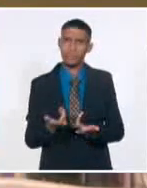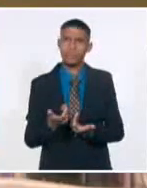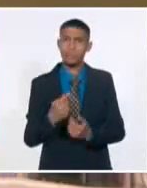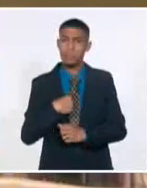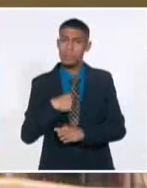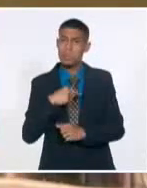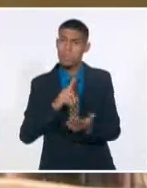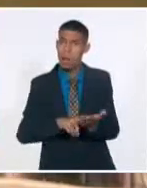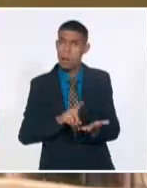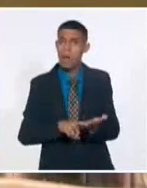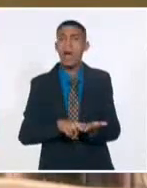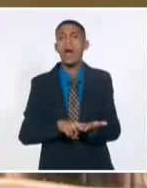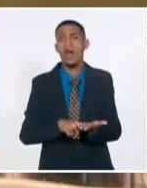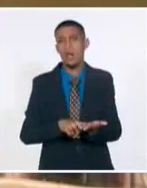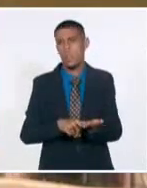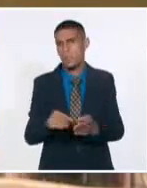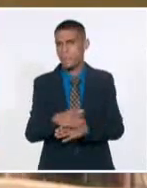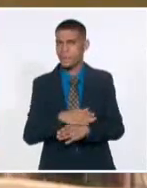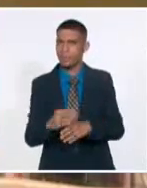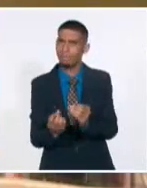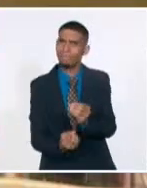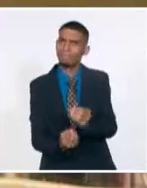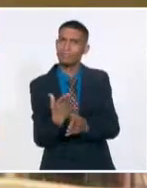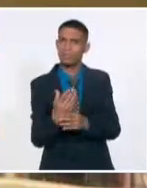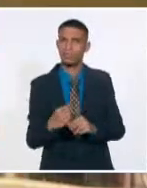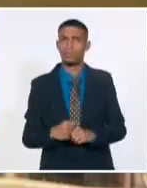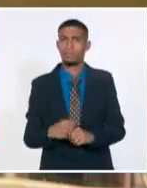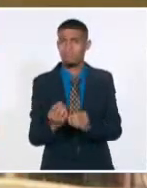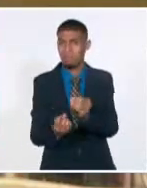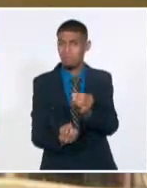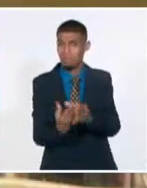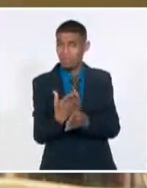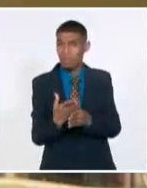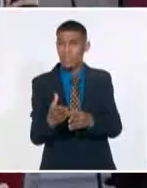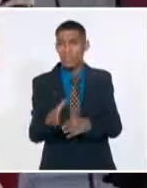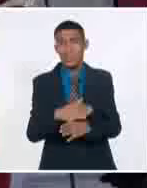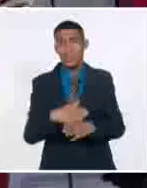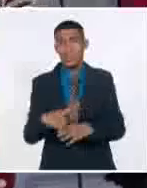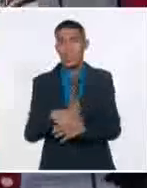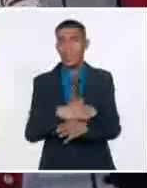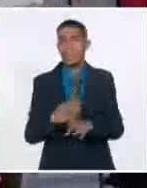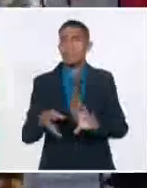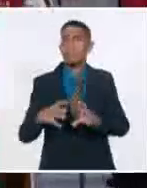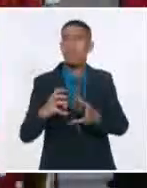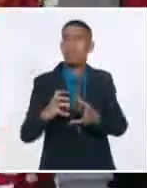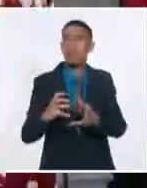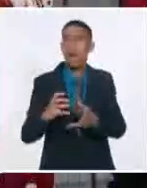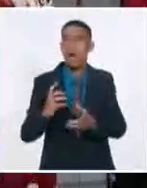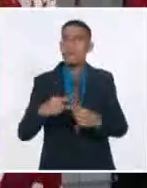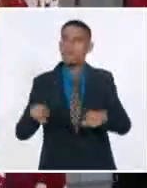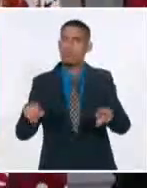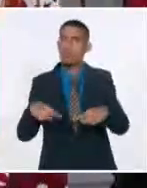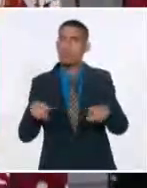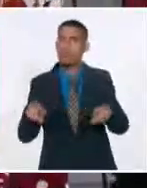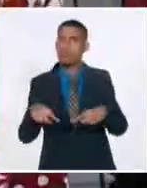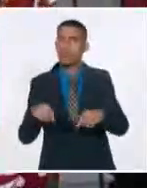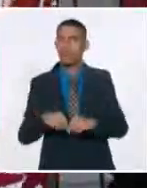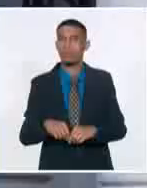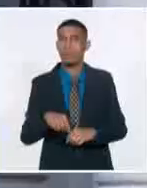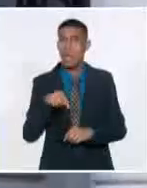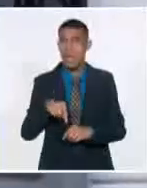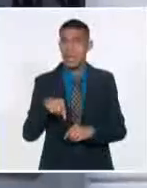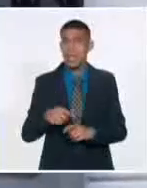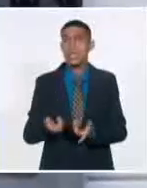de los solos de percusión, el creador de muchos estilos. Aquí está Tata, aquí está Benny